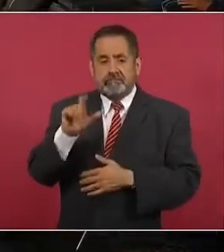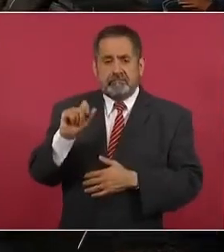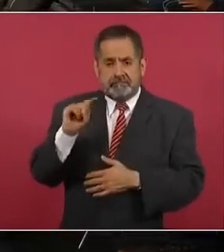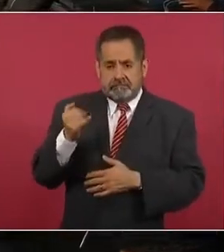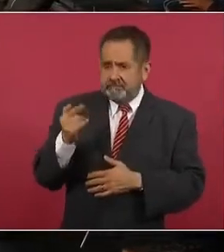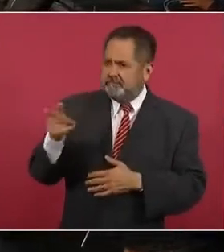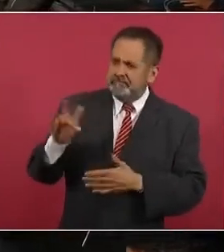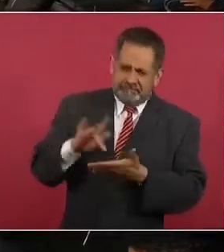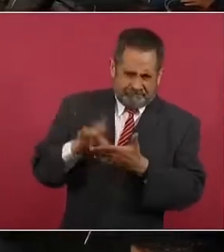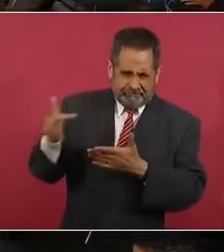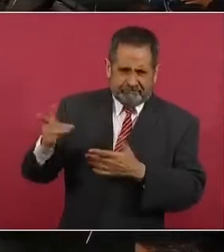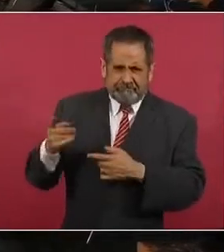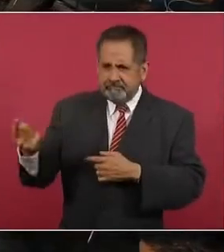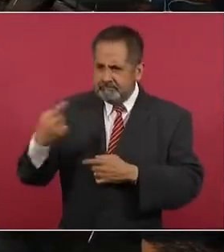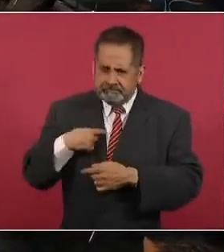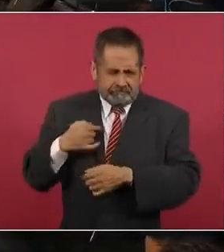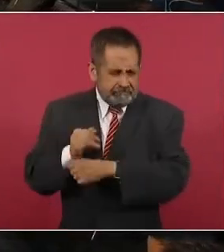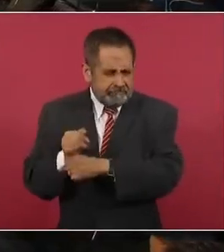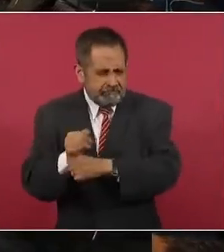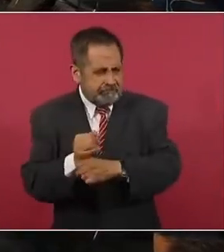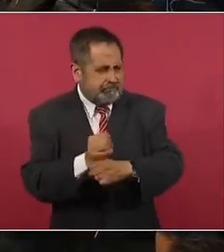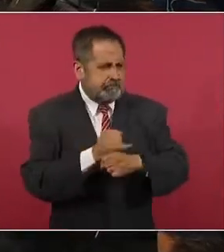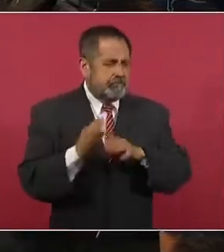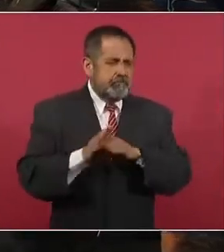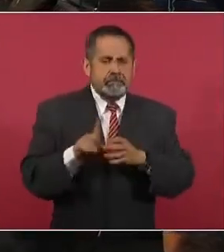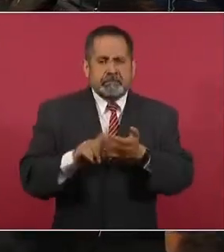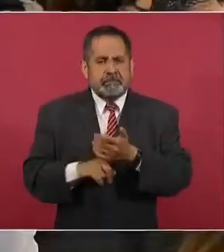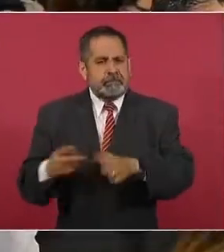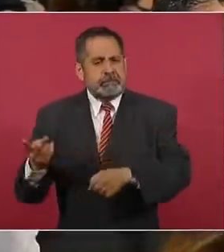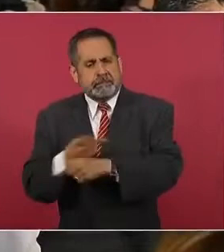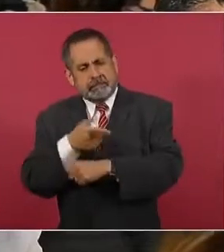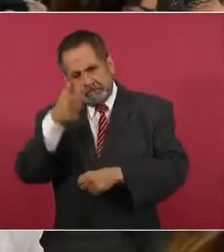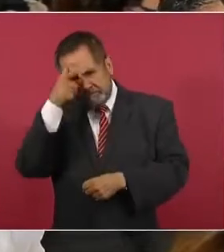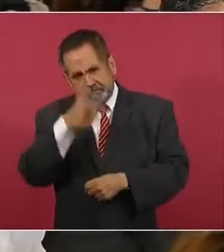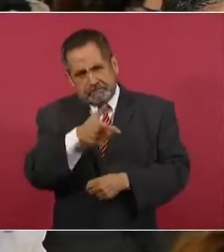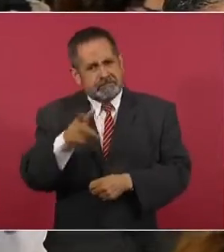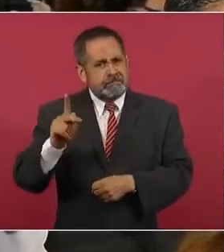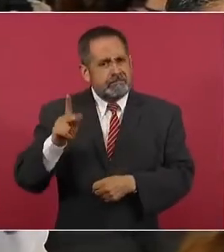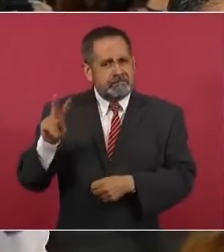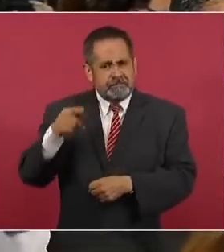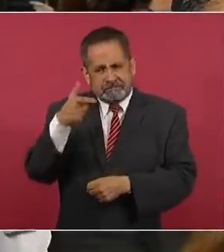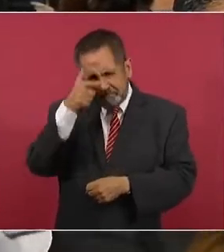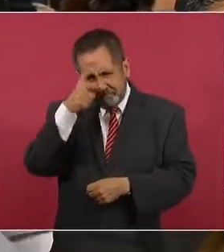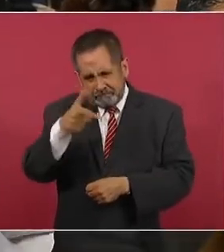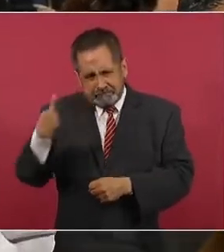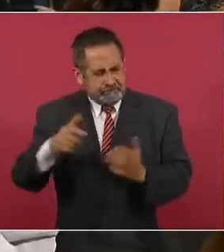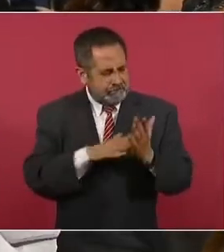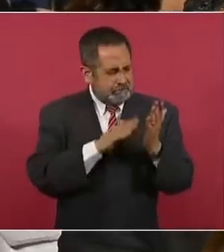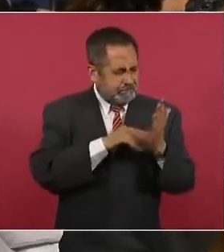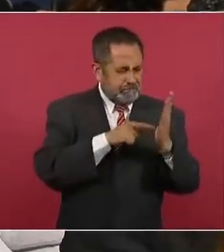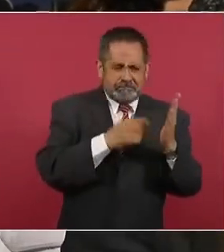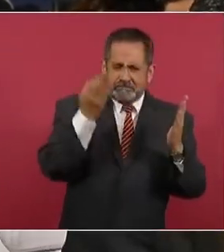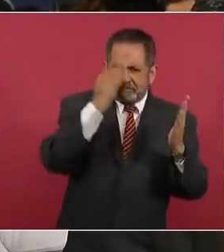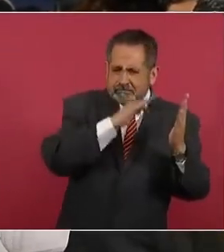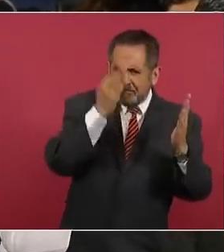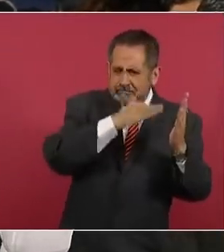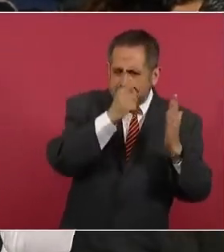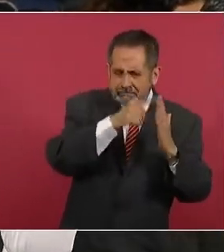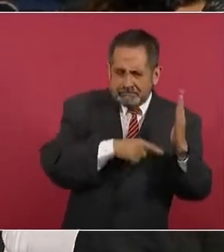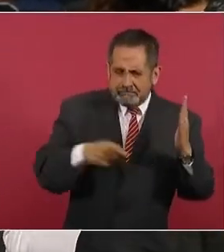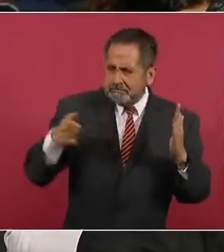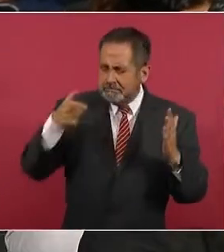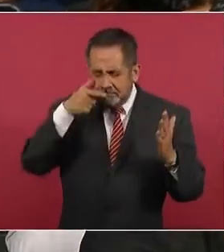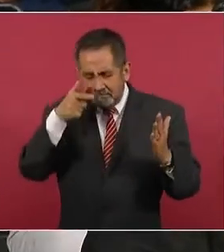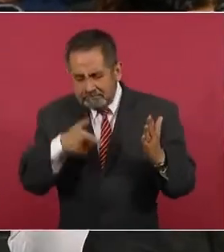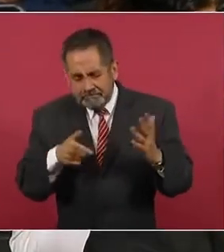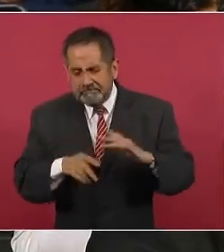nos ayudaron a investigar, a ver qué es lo que estaba pasando en Vallarta con toda esta documentación apócrifa,